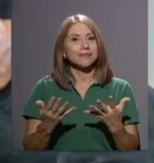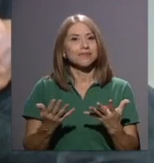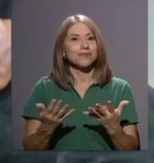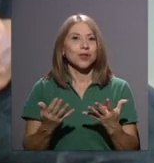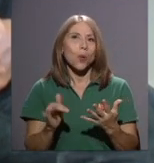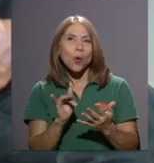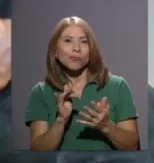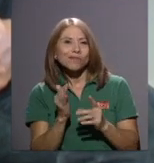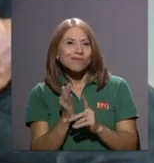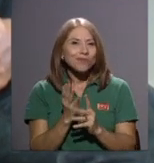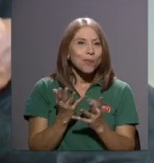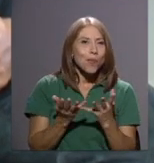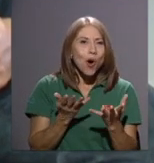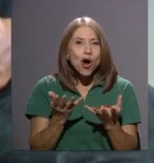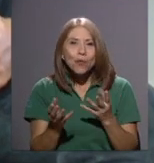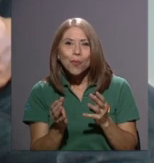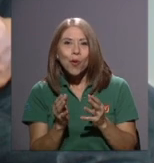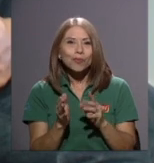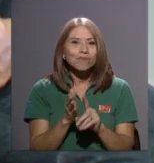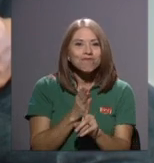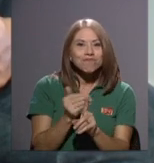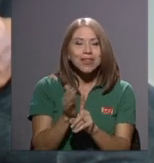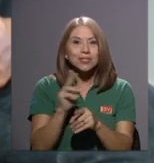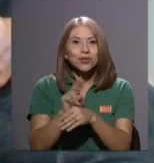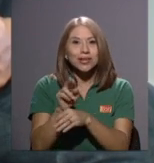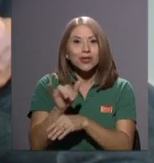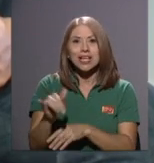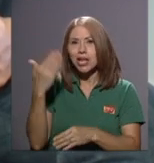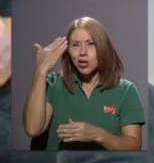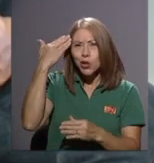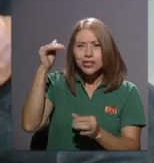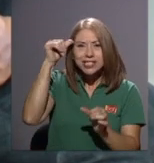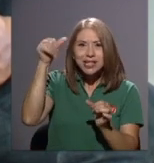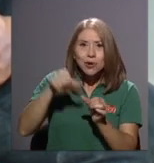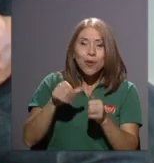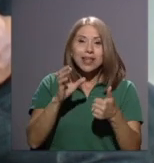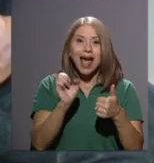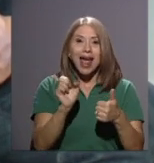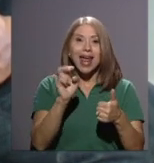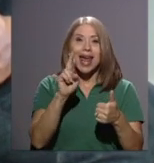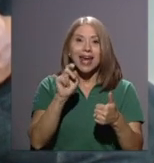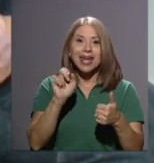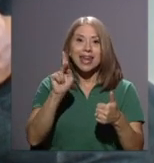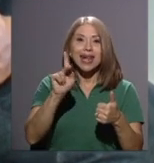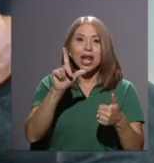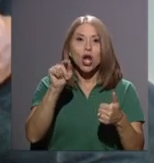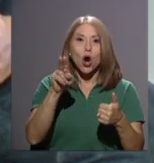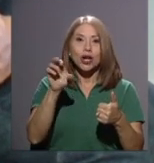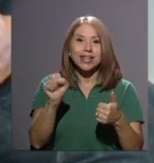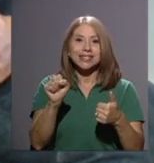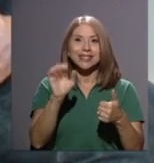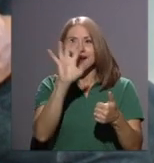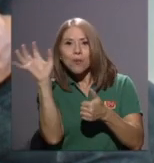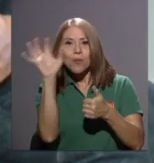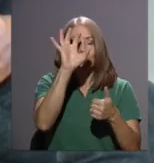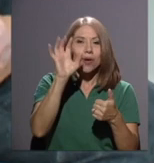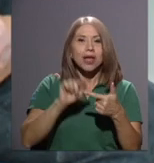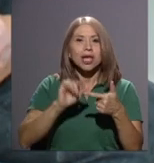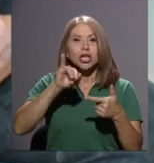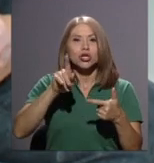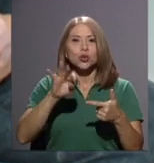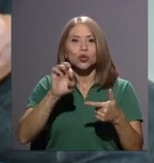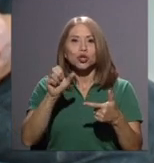de morbo, y que se utilizó así en los medios. No sé si recuerda el caso de Eric Lonis y Justin Campos, donde circuló el audio